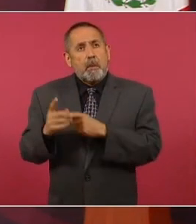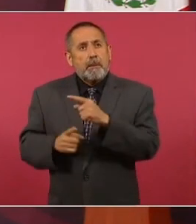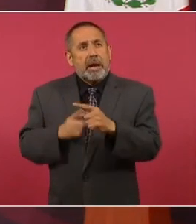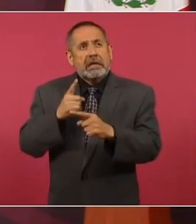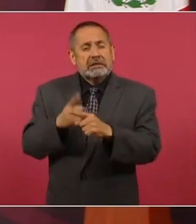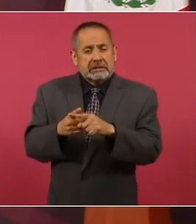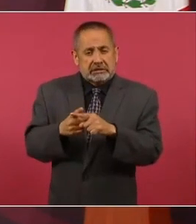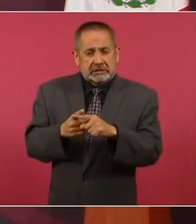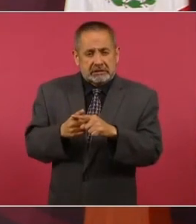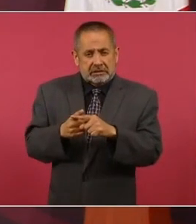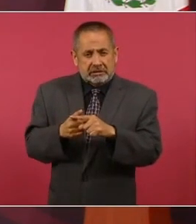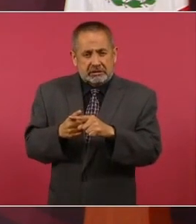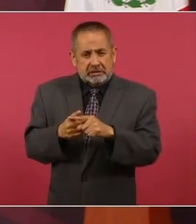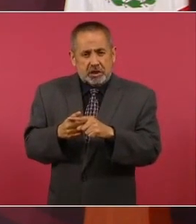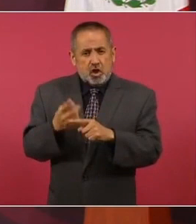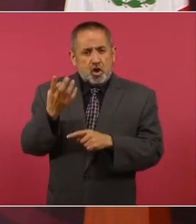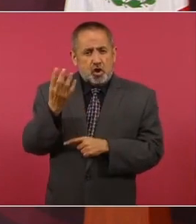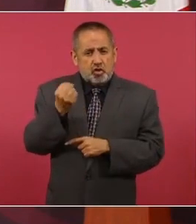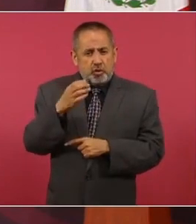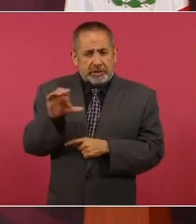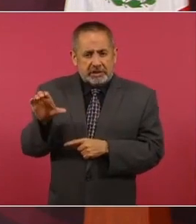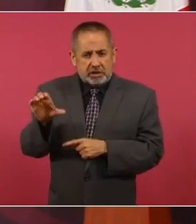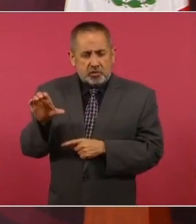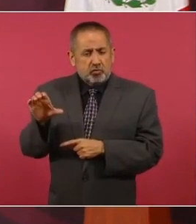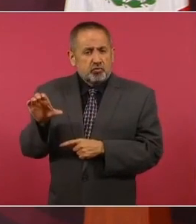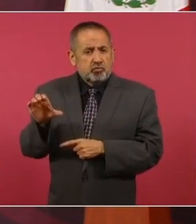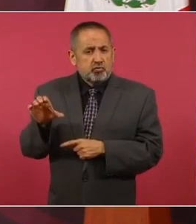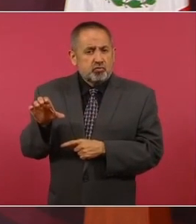que sumarle 900.